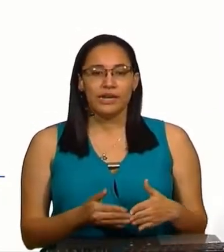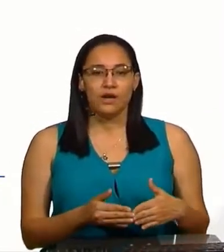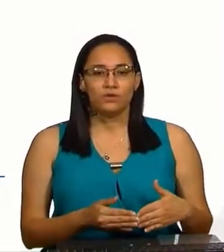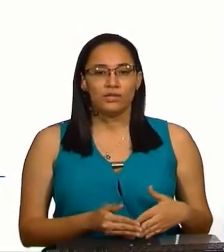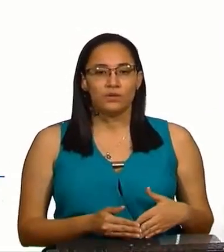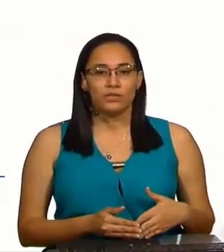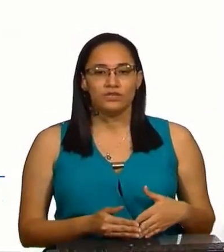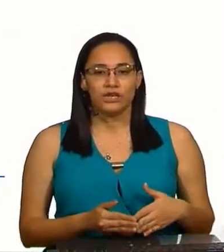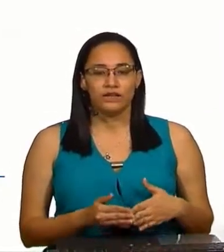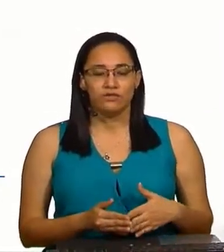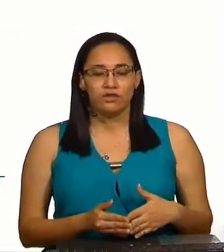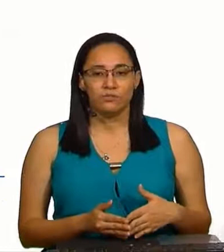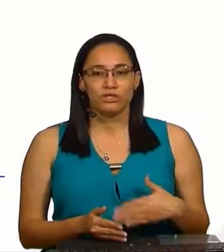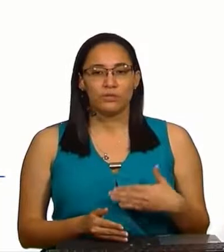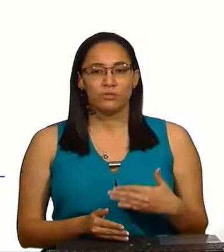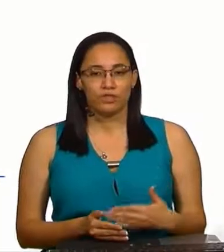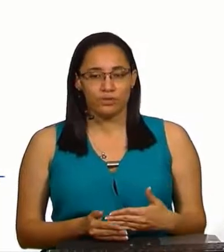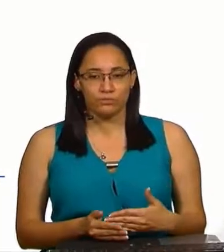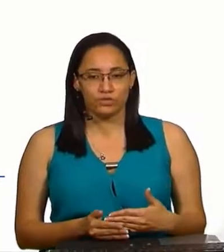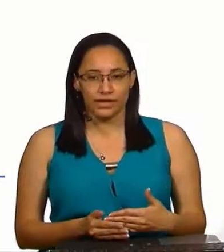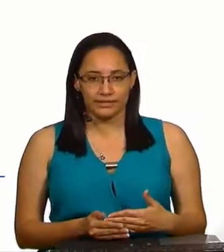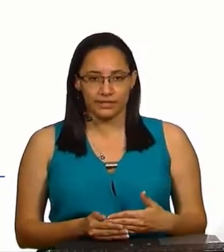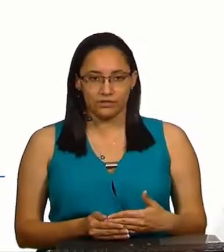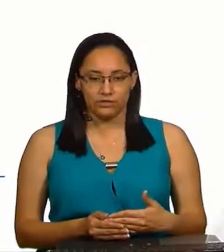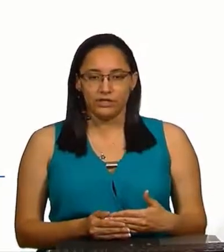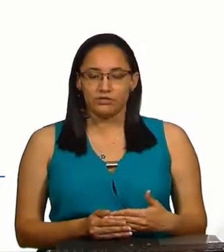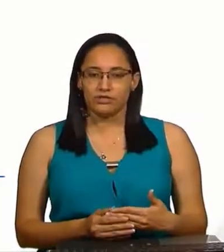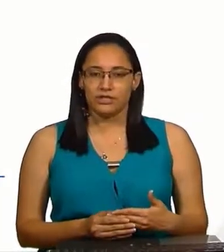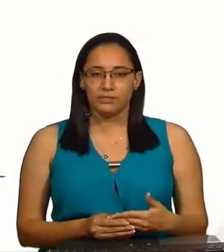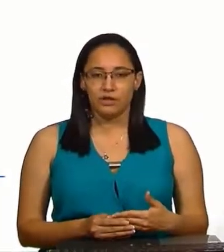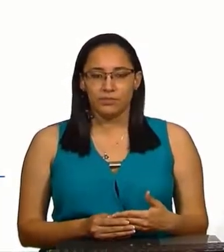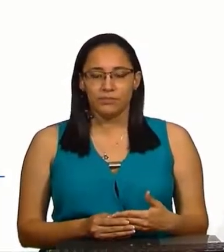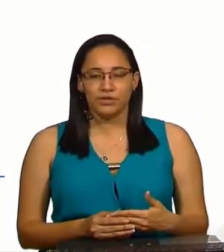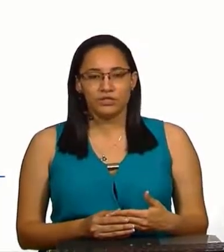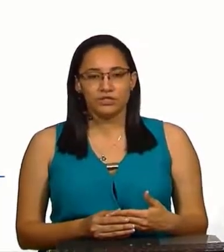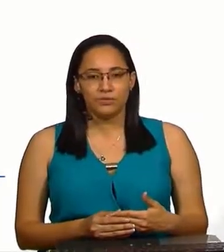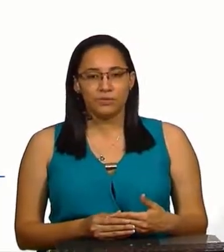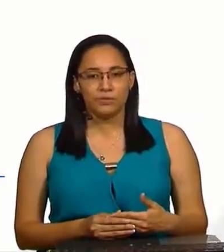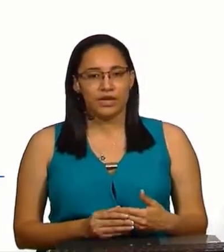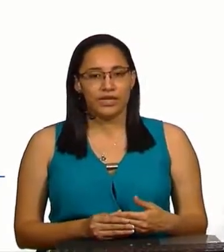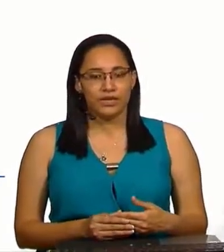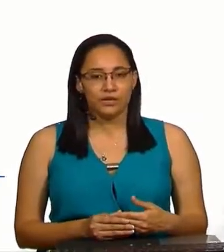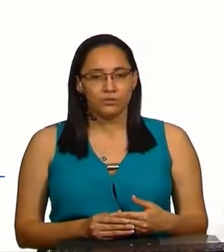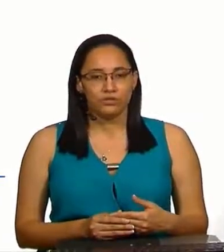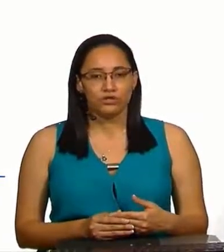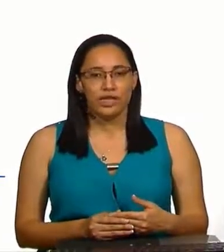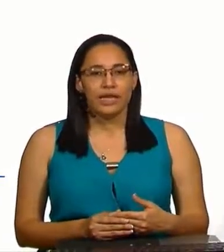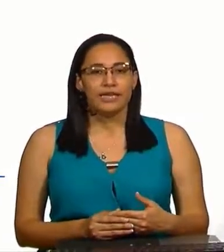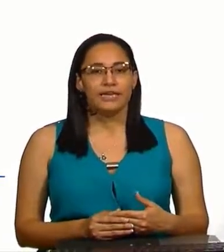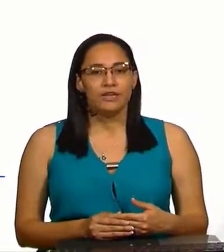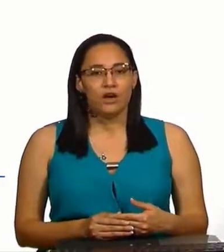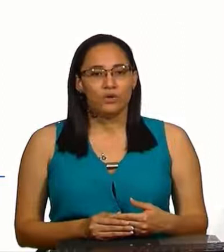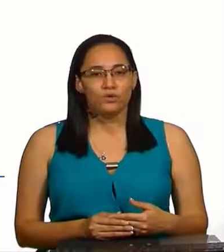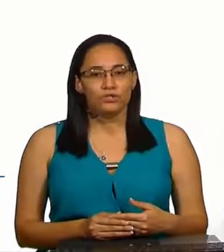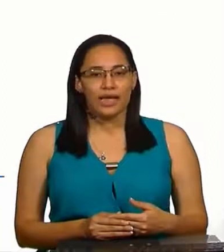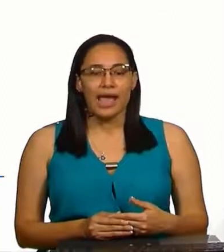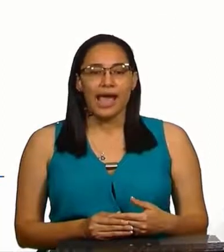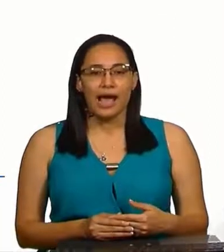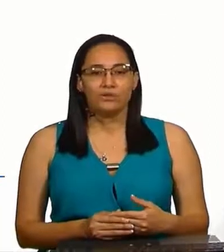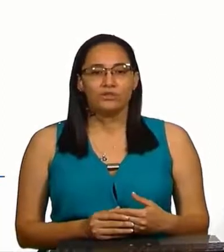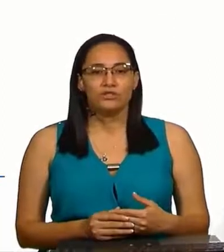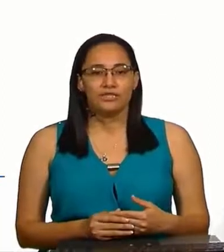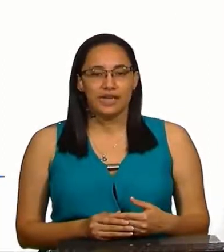hacerlo, y en la otra, cuando ya referimos que podemos hacerlo. Entonces tenemos la primera oración, vamos a leerla juntos. He